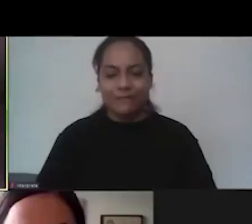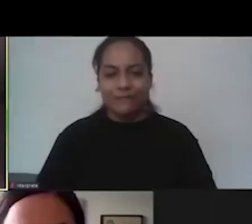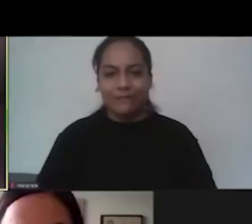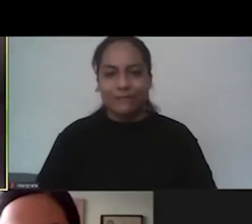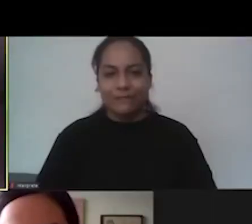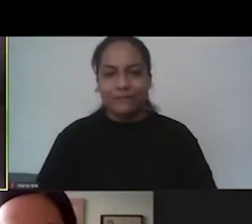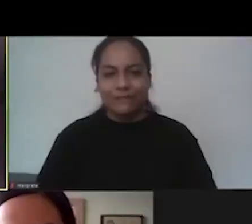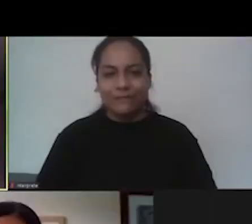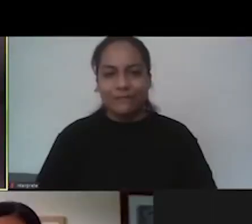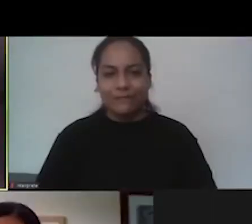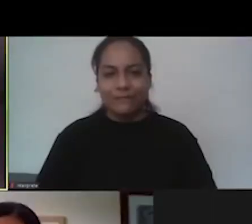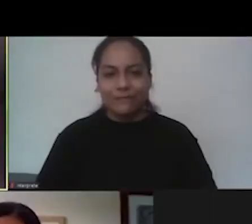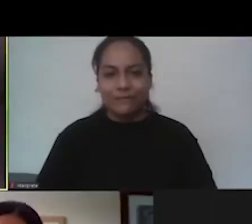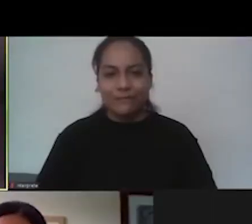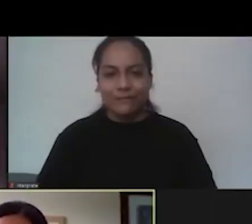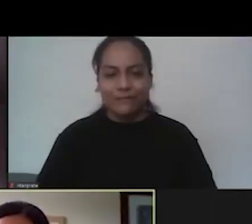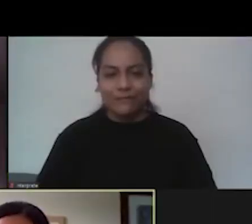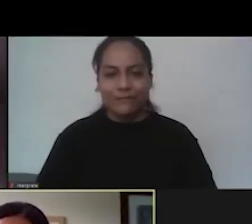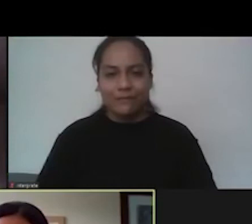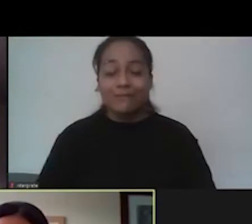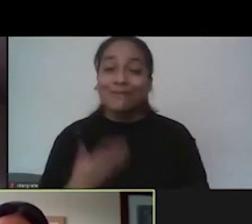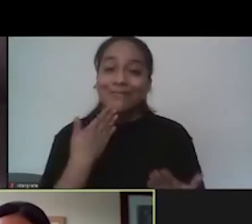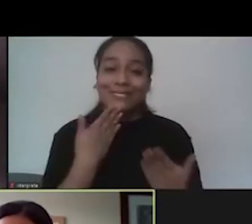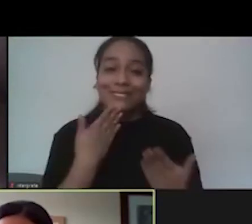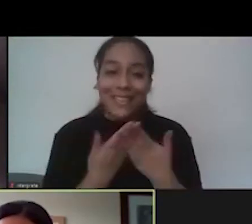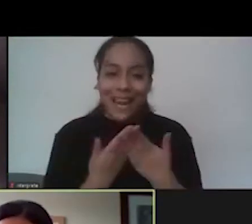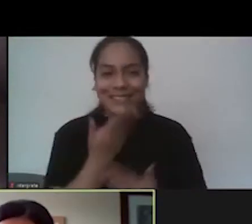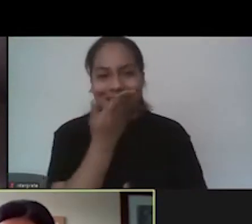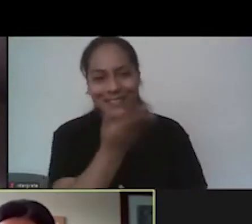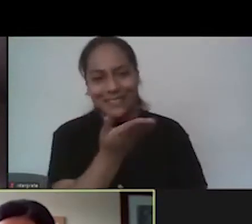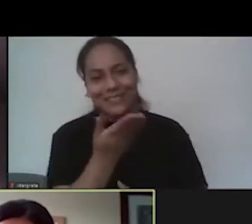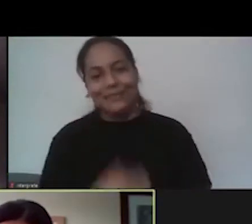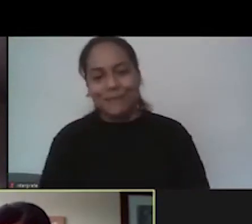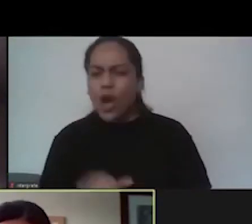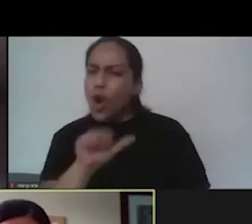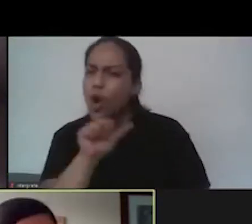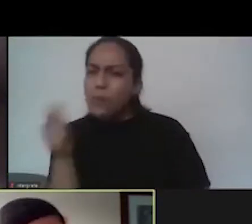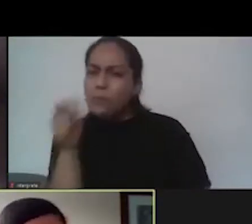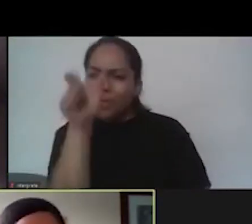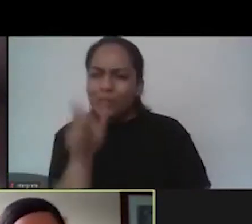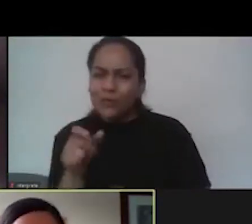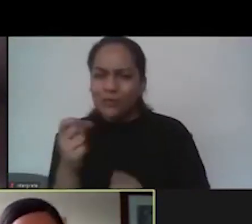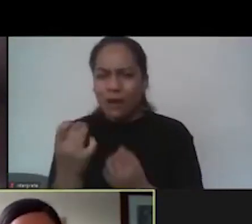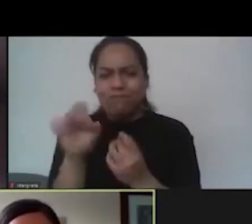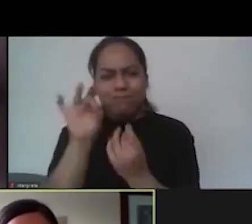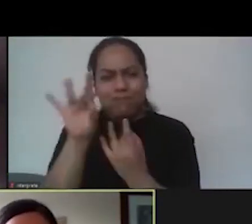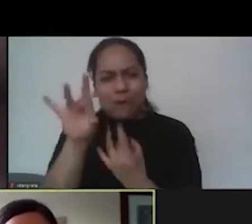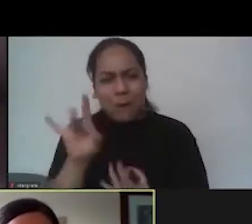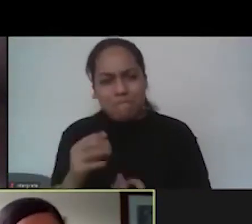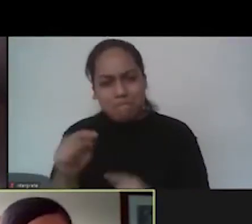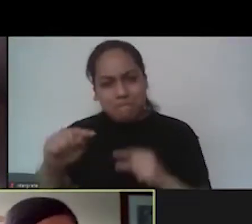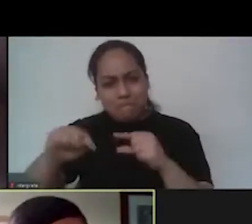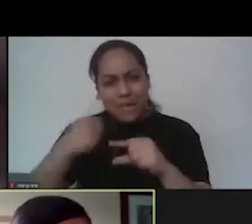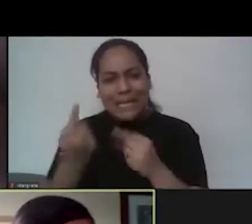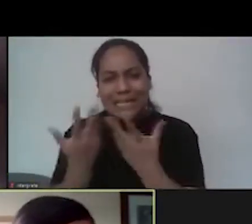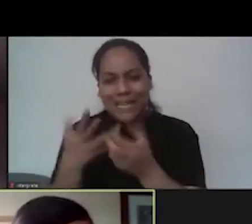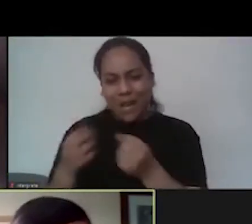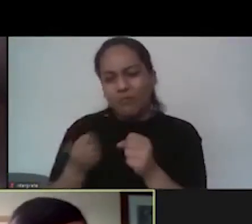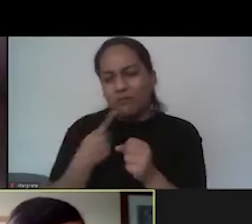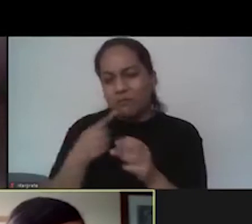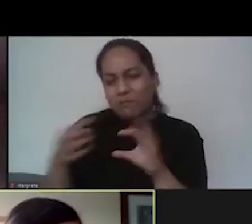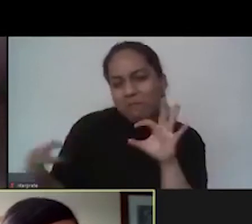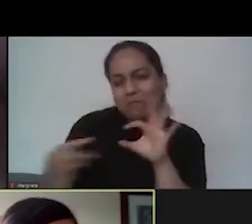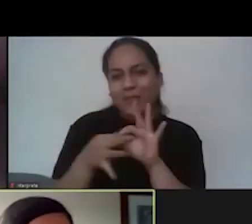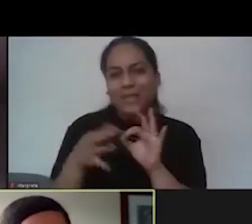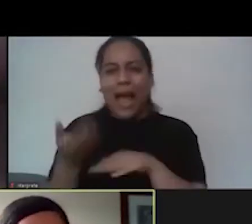Vale, Luz Ángela, muchas gracias. Hay otra pregunta que quiero como completarla un poco con algo que yo